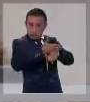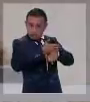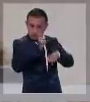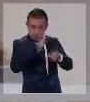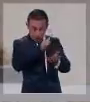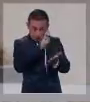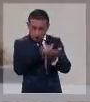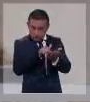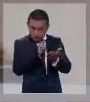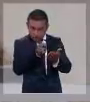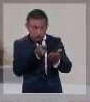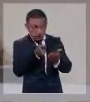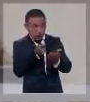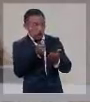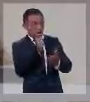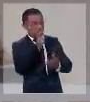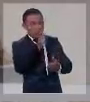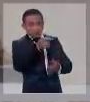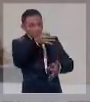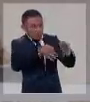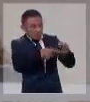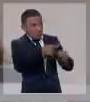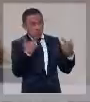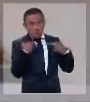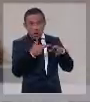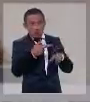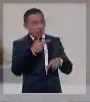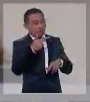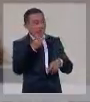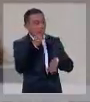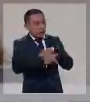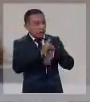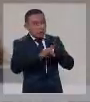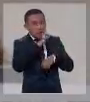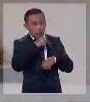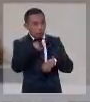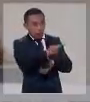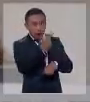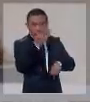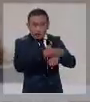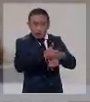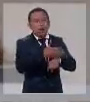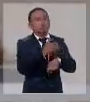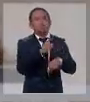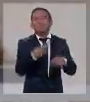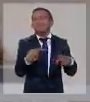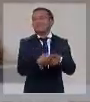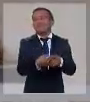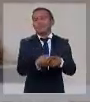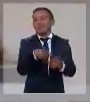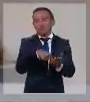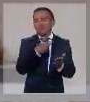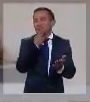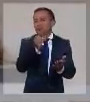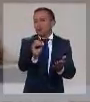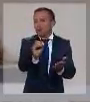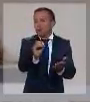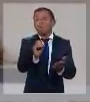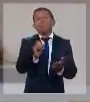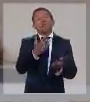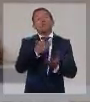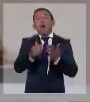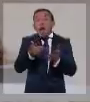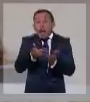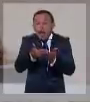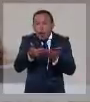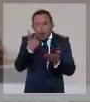las maestras y a los maestros. Para que nos demos una idea de la gravedad, hoy se está gastando el triple en